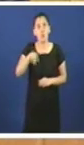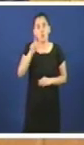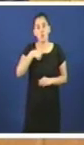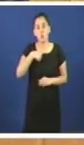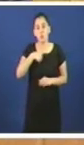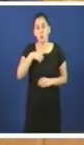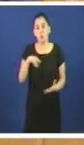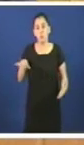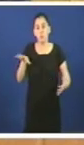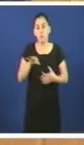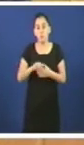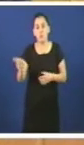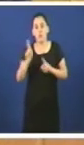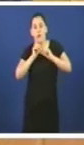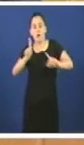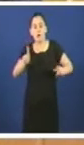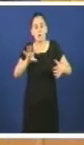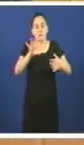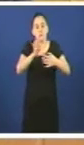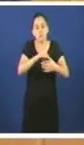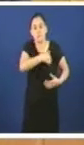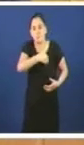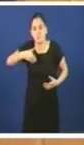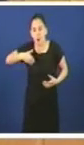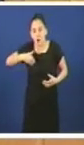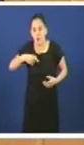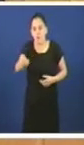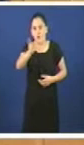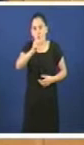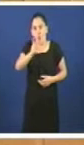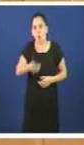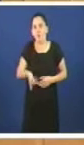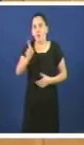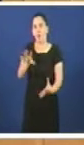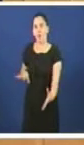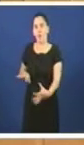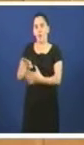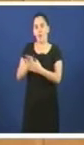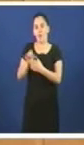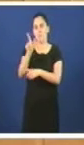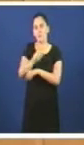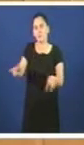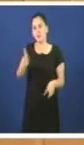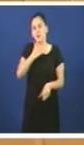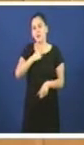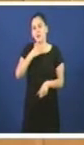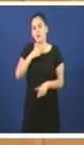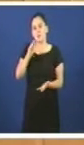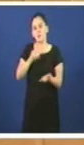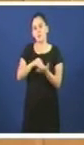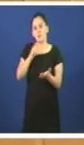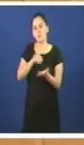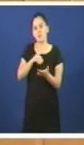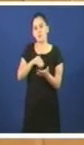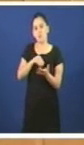los vinculados al mundo la banca de la especulación sino los simpáticos escualos que dicen cuando visitan o no su propio